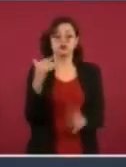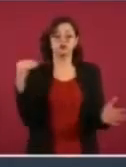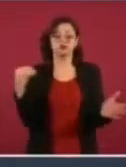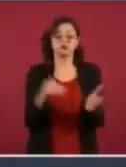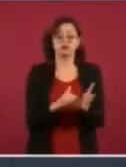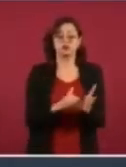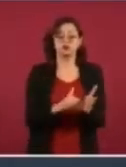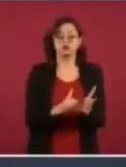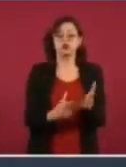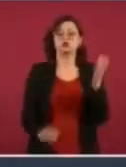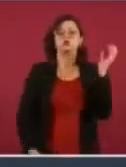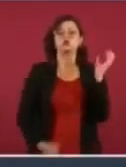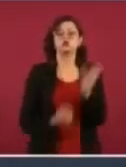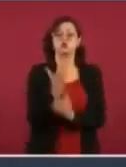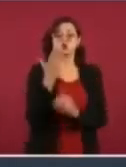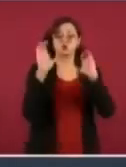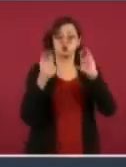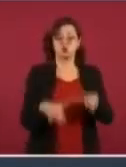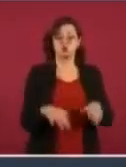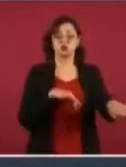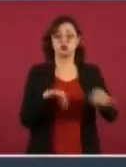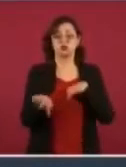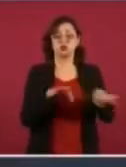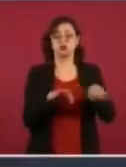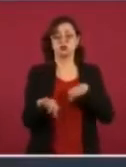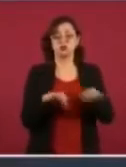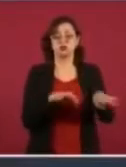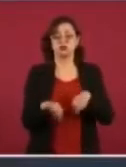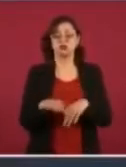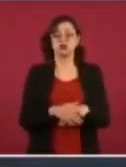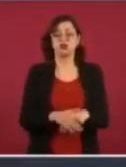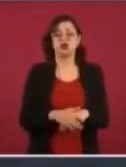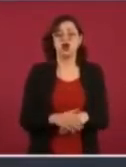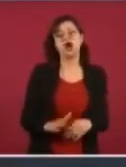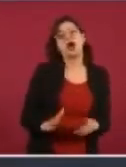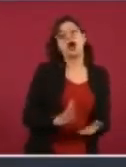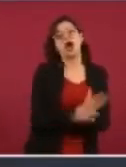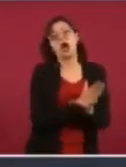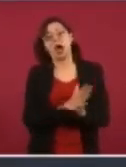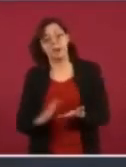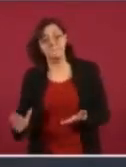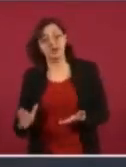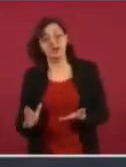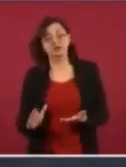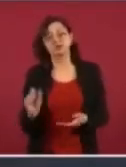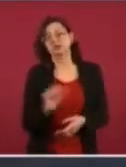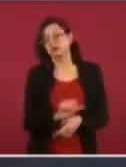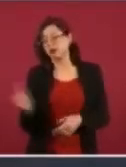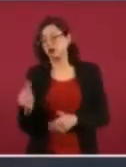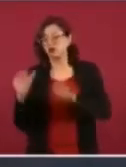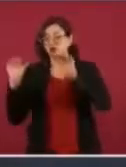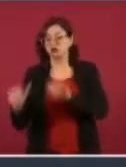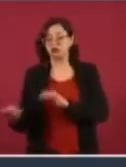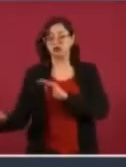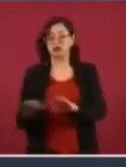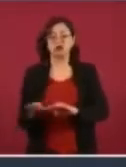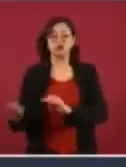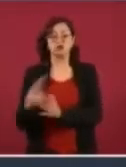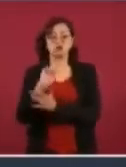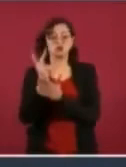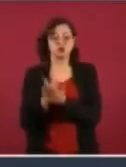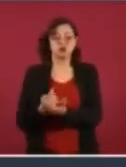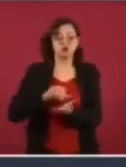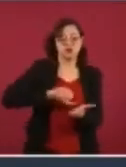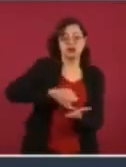648,000 nuevos empleos, sin considerar los generados por los programas